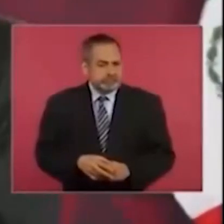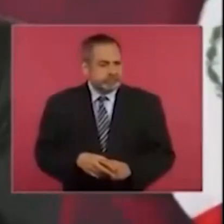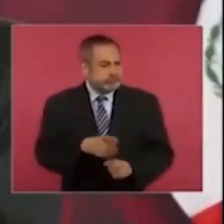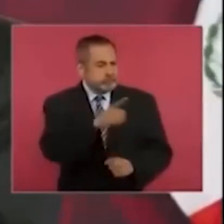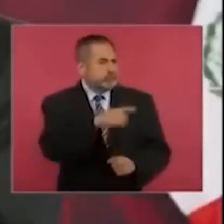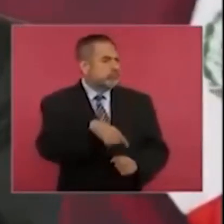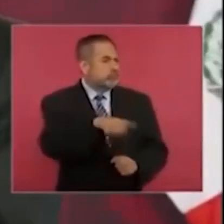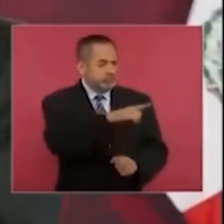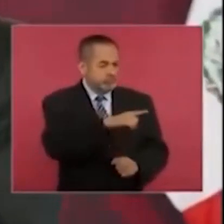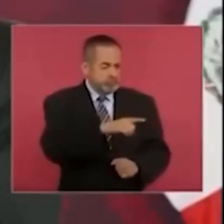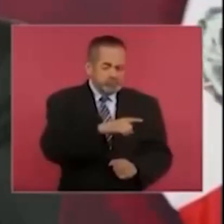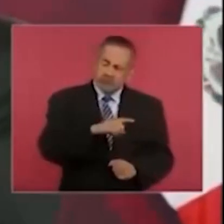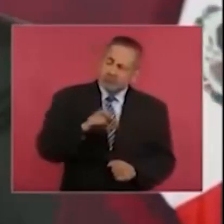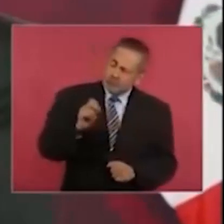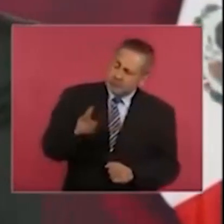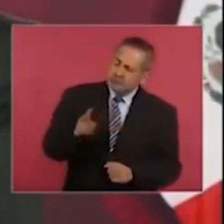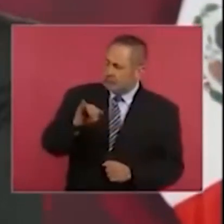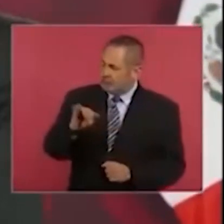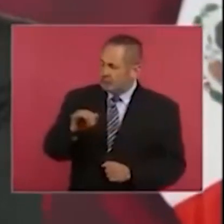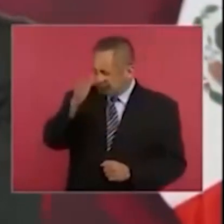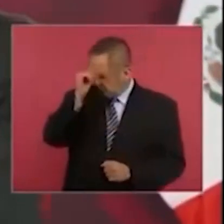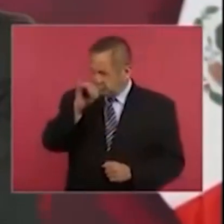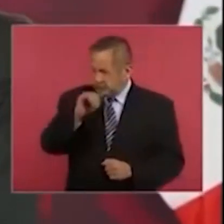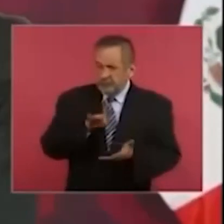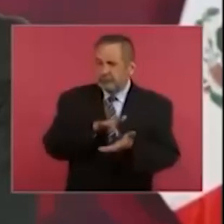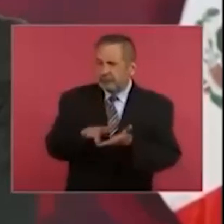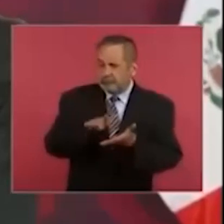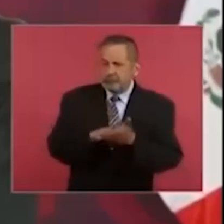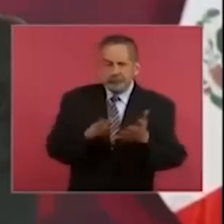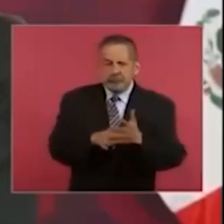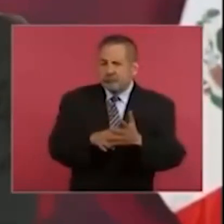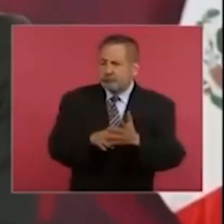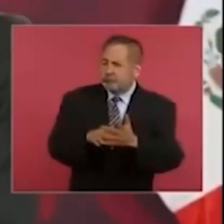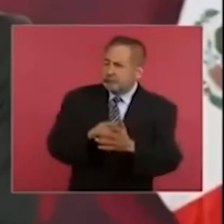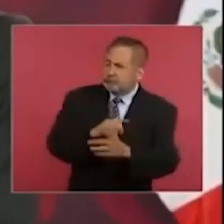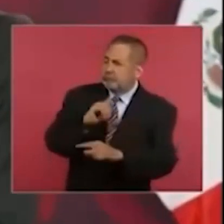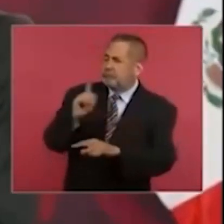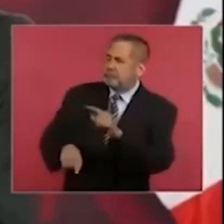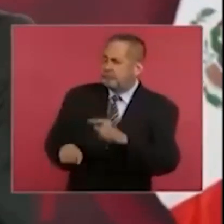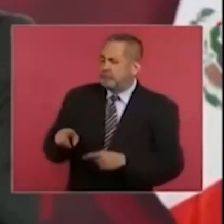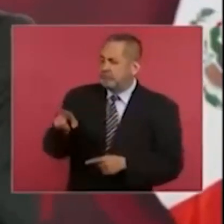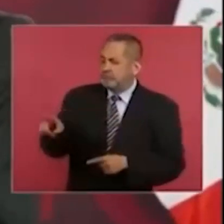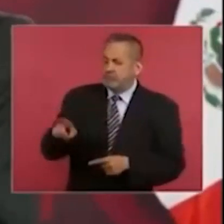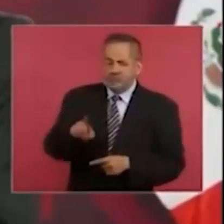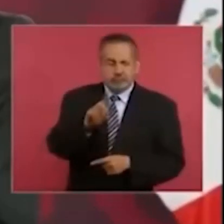aceptaron, promovieron y apoyaron el desafuero